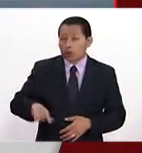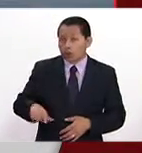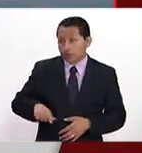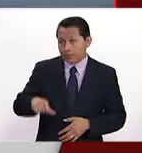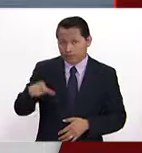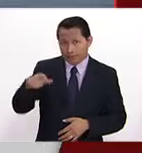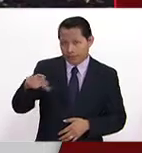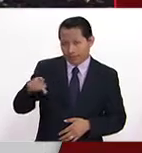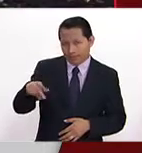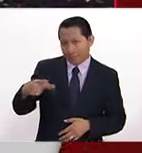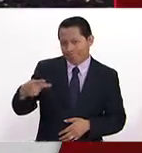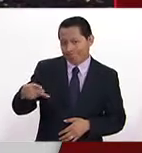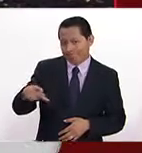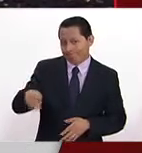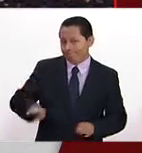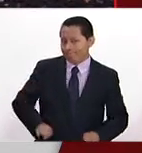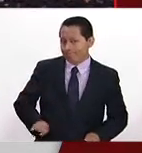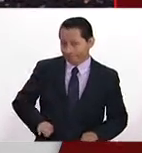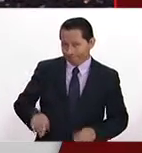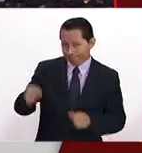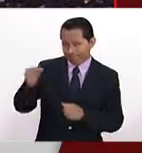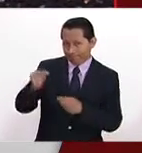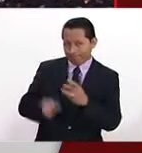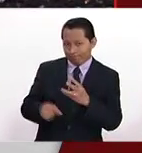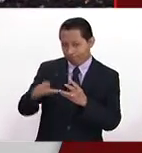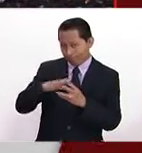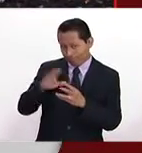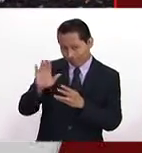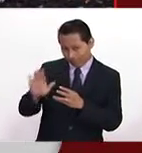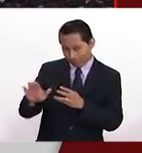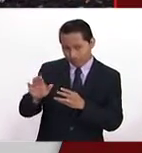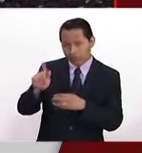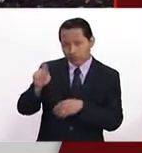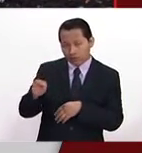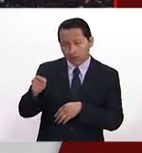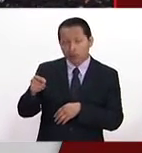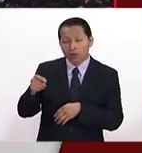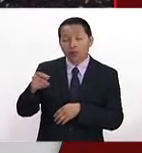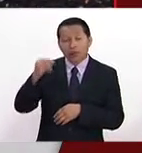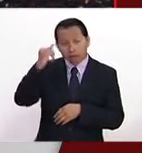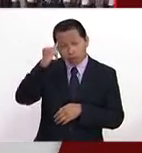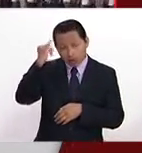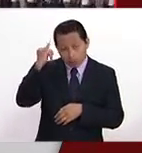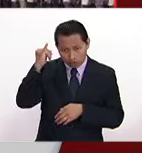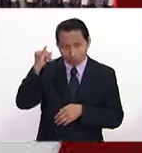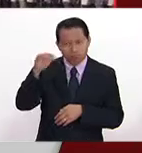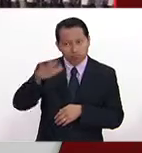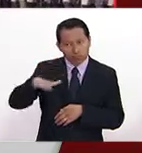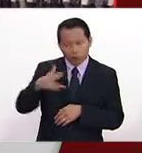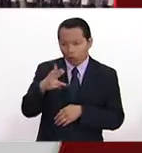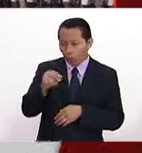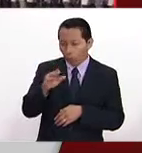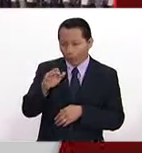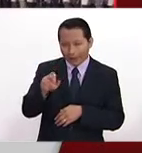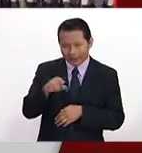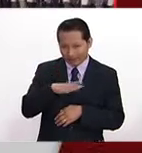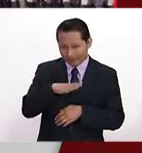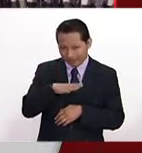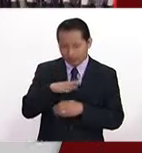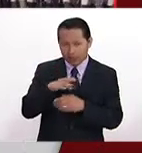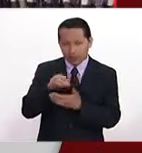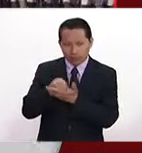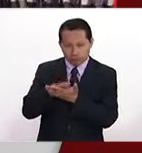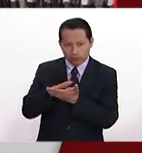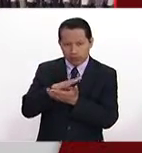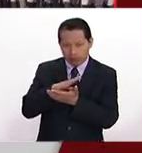muy particulares. Y bueno, la ideología Juche, que es lo que le da sustento a